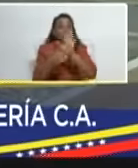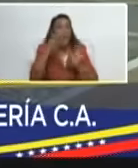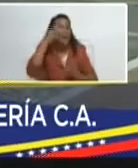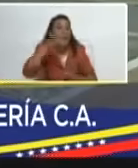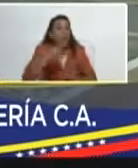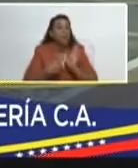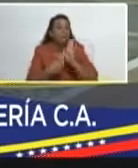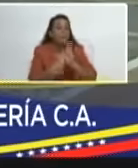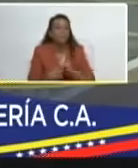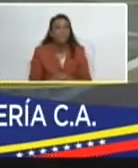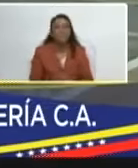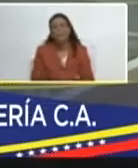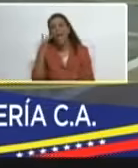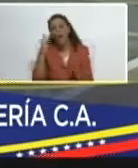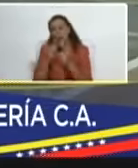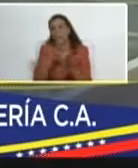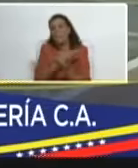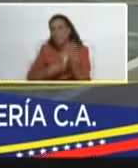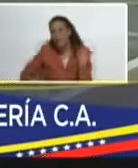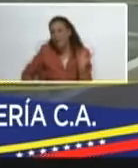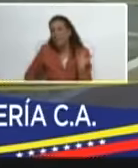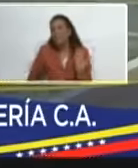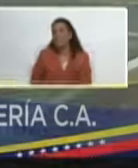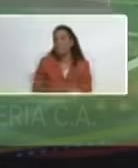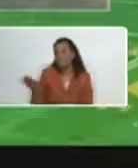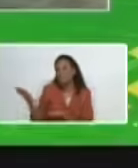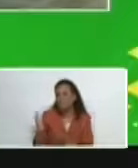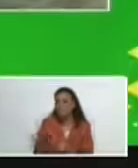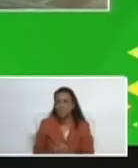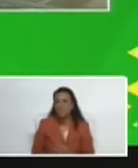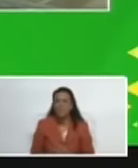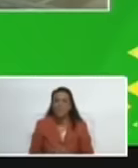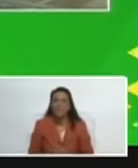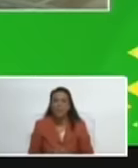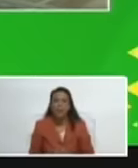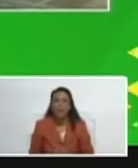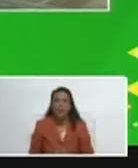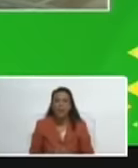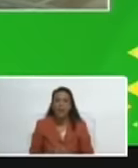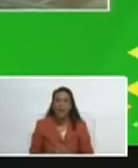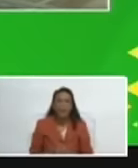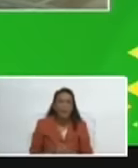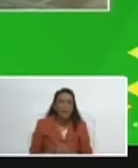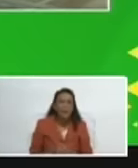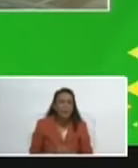resultados concretos. Adelante, presidente Nicolás Maduro. Bueno, mi aplauso, vale.